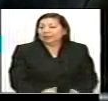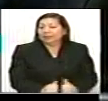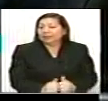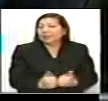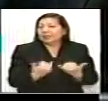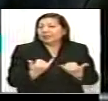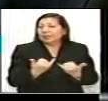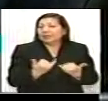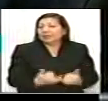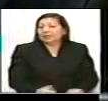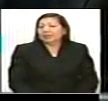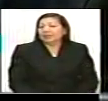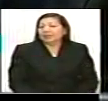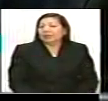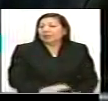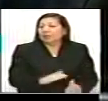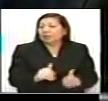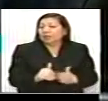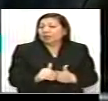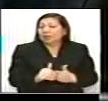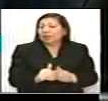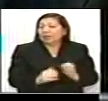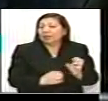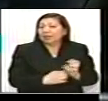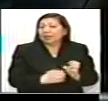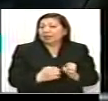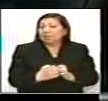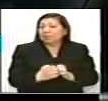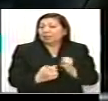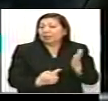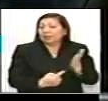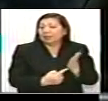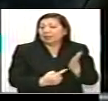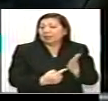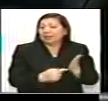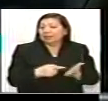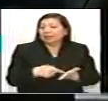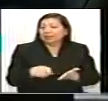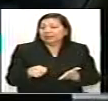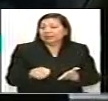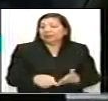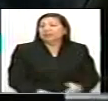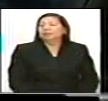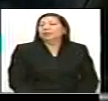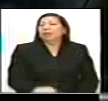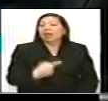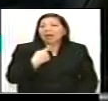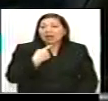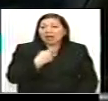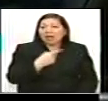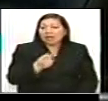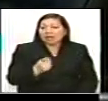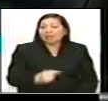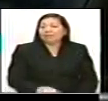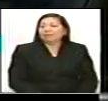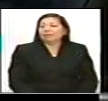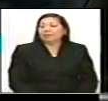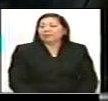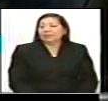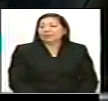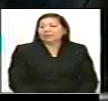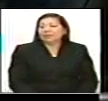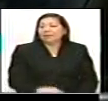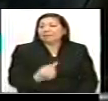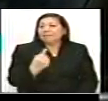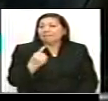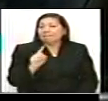con esa data, todo el equipo técnico genera las alertas, los avisos, etcétera,